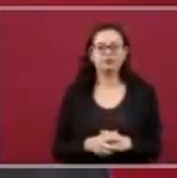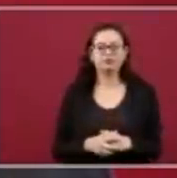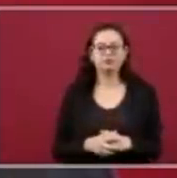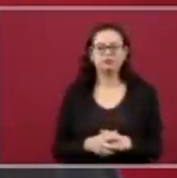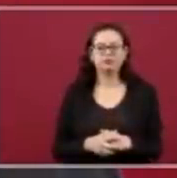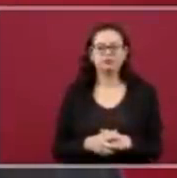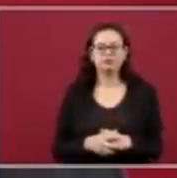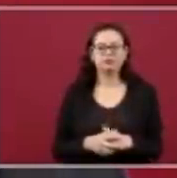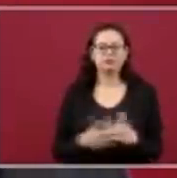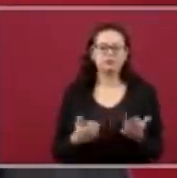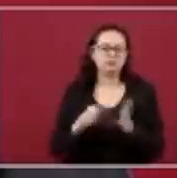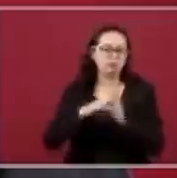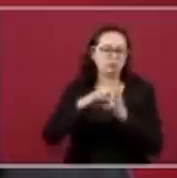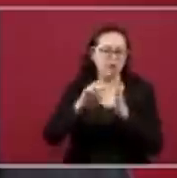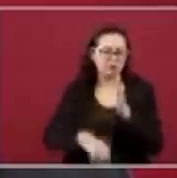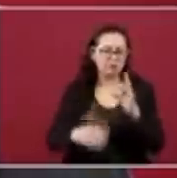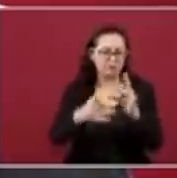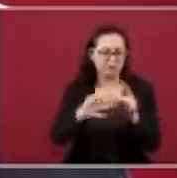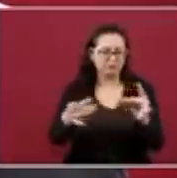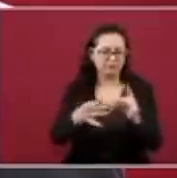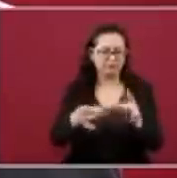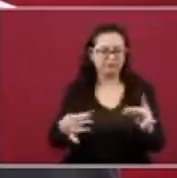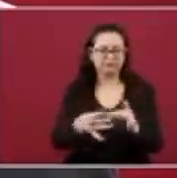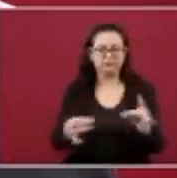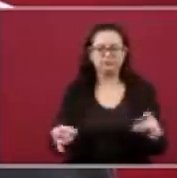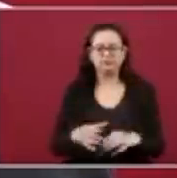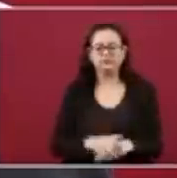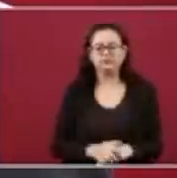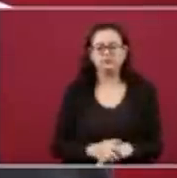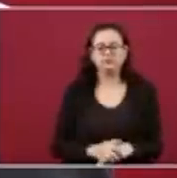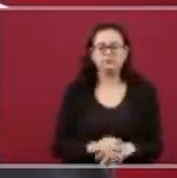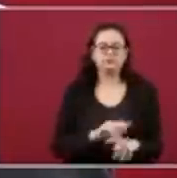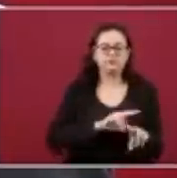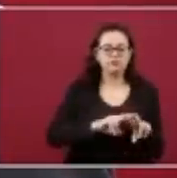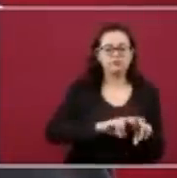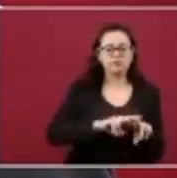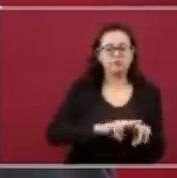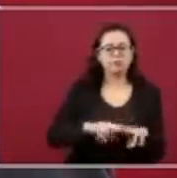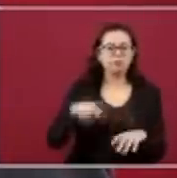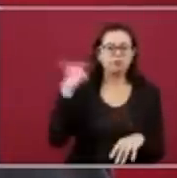explico, por ejemplo, la situación del tren de Guadalajara.